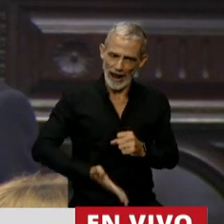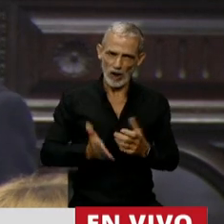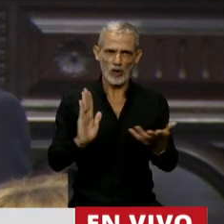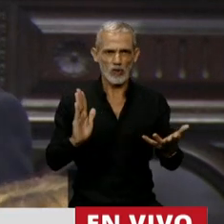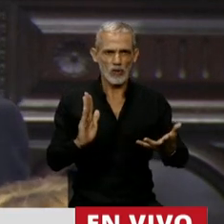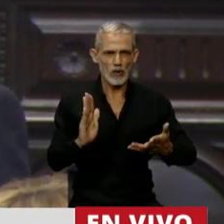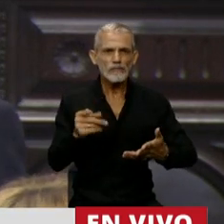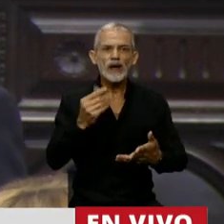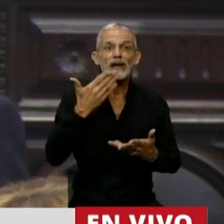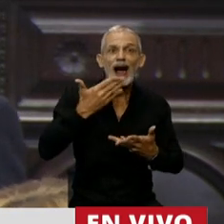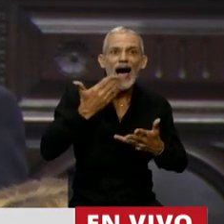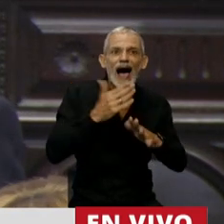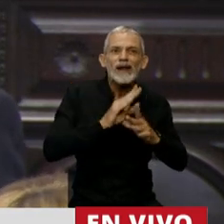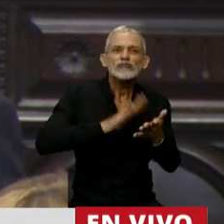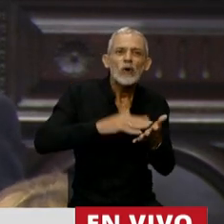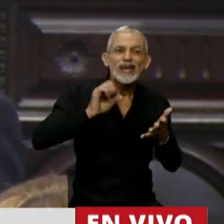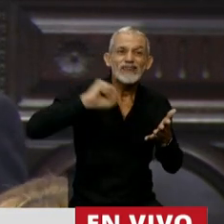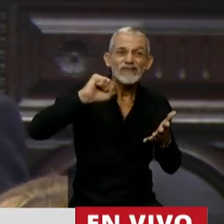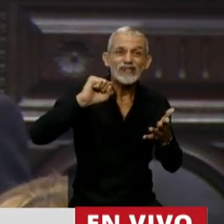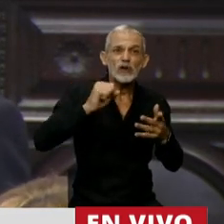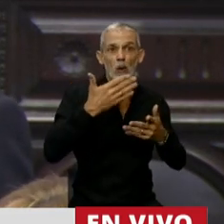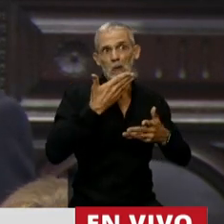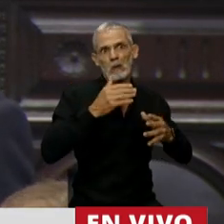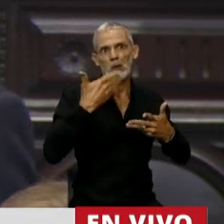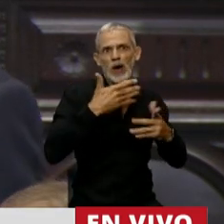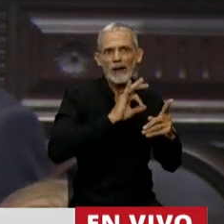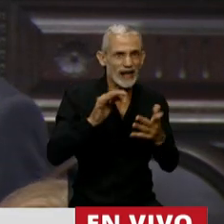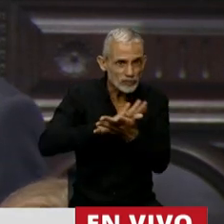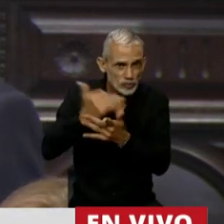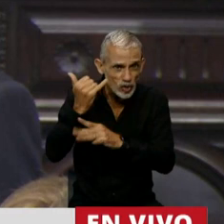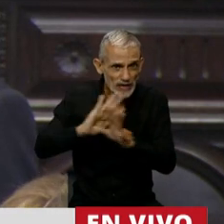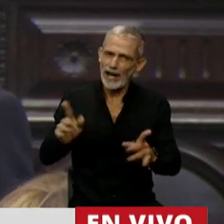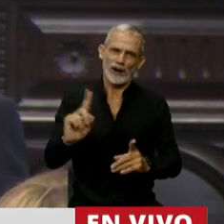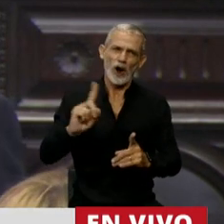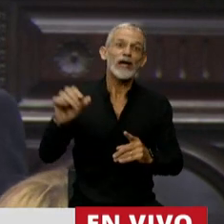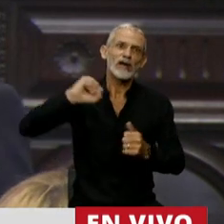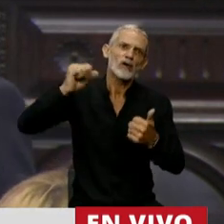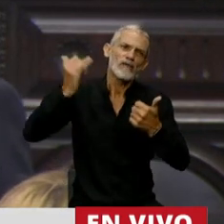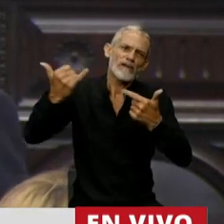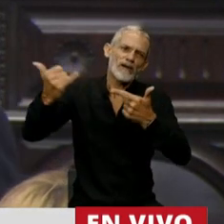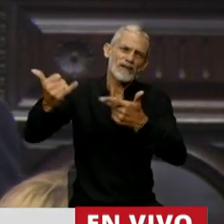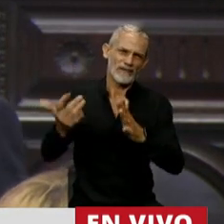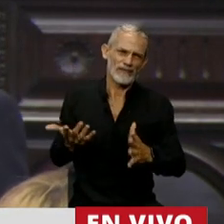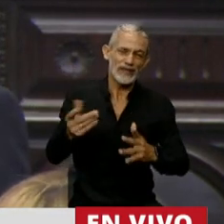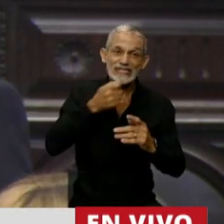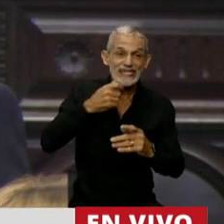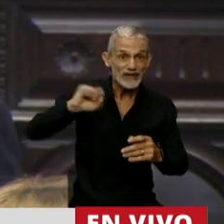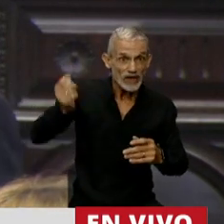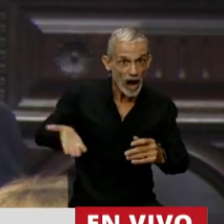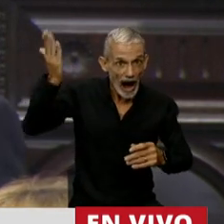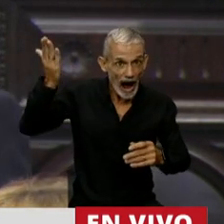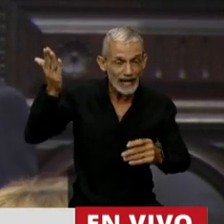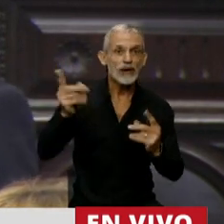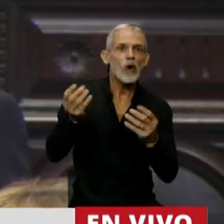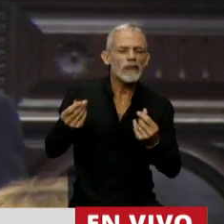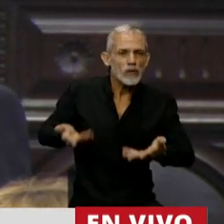que porque no se hable más de la inflación no significa que el problema se resuelve. Si la inflación es alta, como lo ha sido